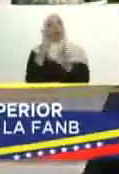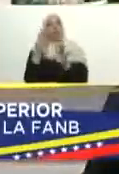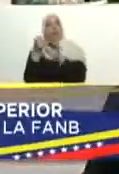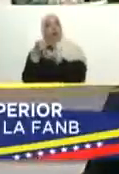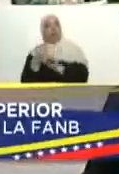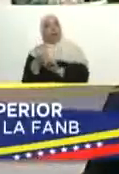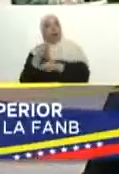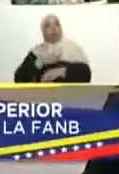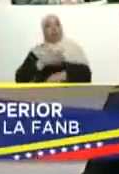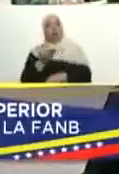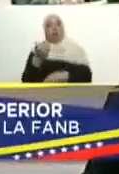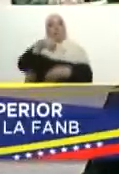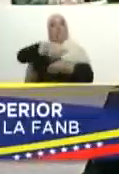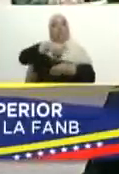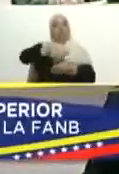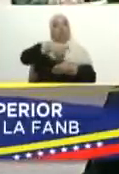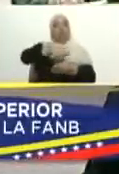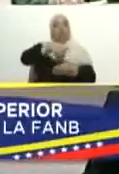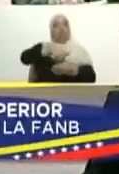Porque el Consejo Nacional Electoral,